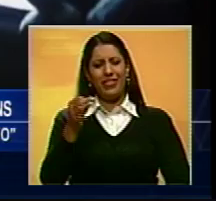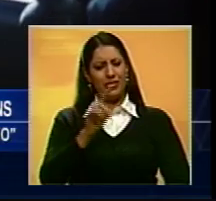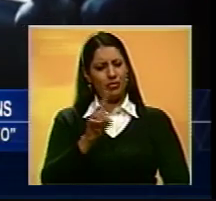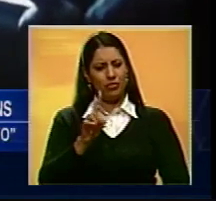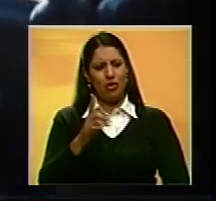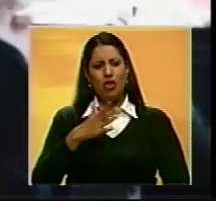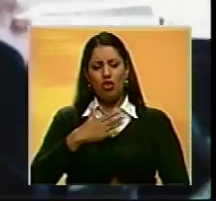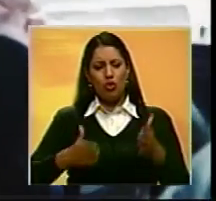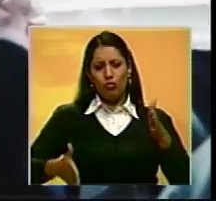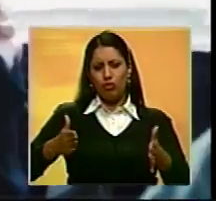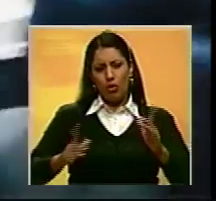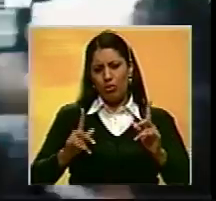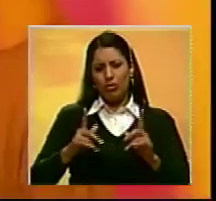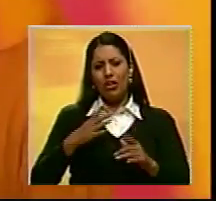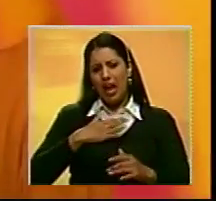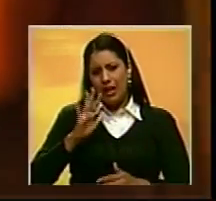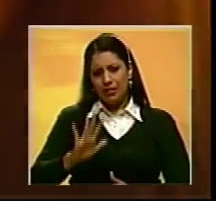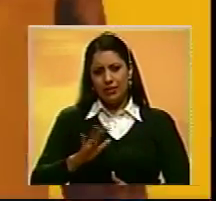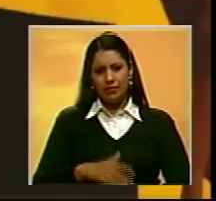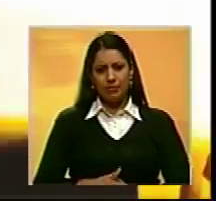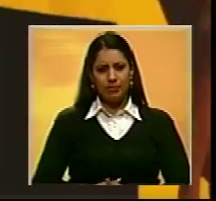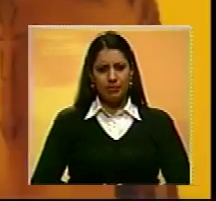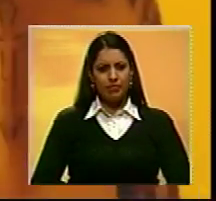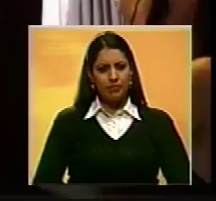no es un robot y siempre será así.